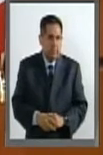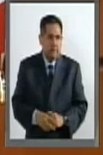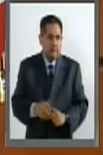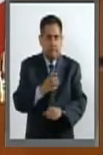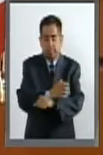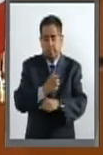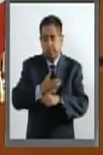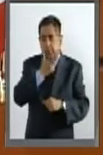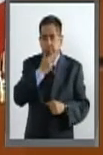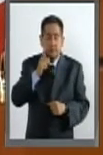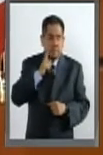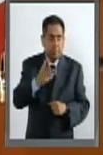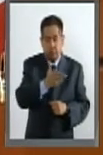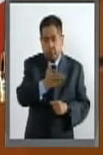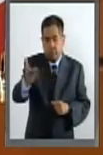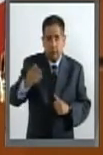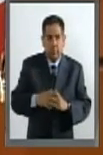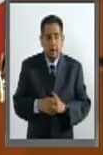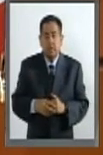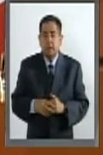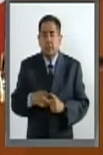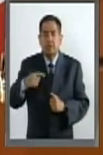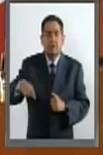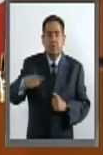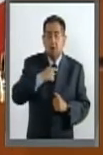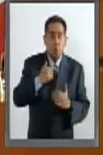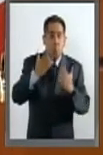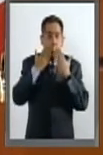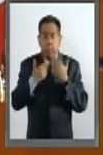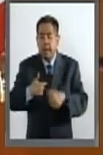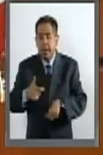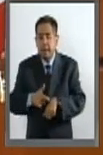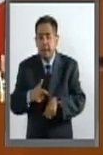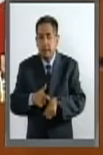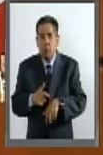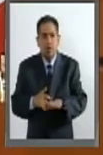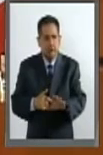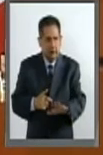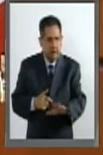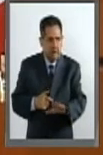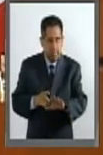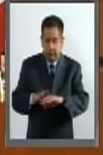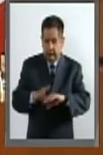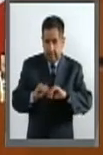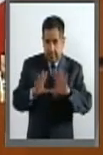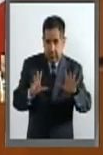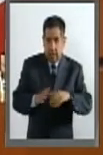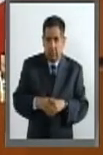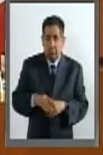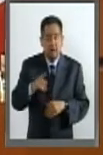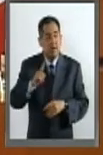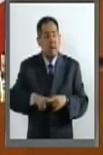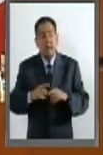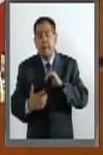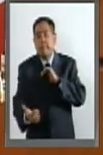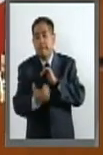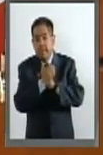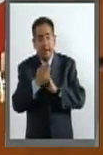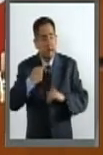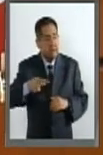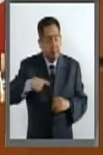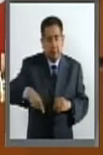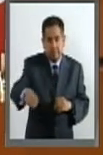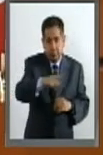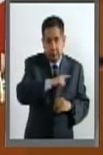y compañeros, hay quien dice que no hay tiempo, pero hay que tenerlo claro, es una demanda ciudadana. Y